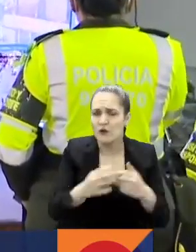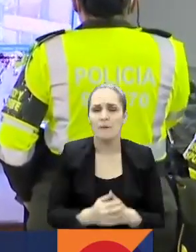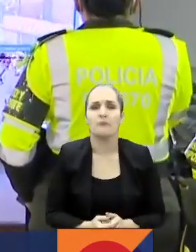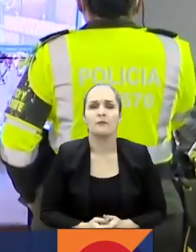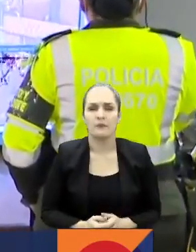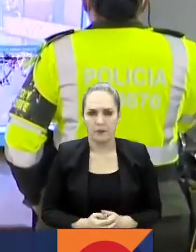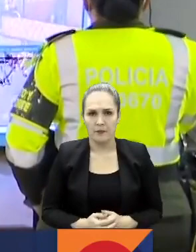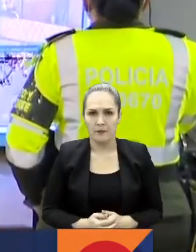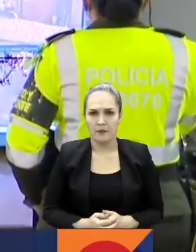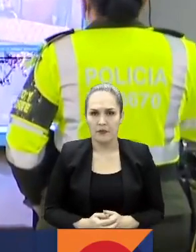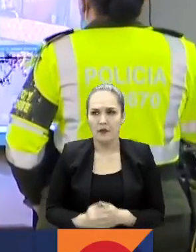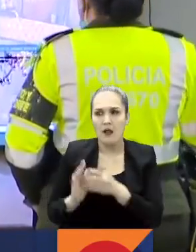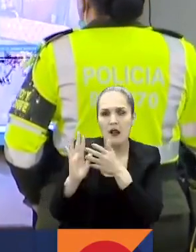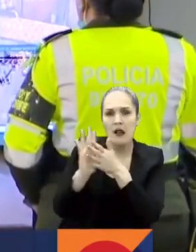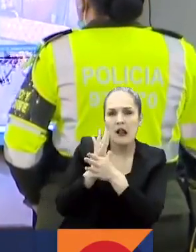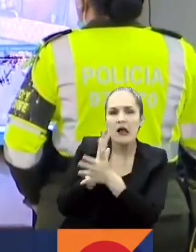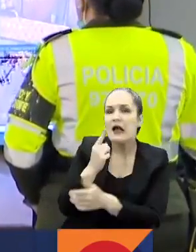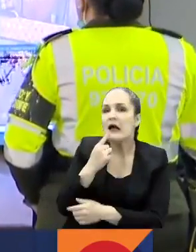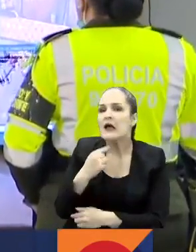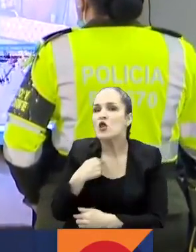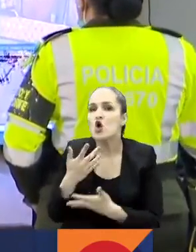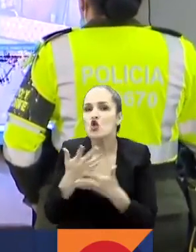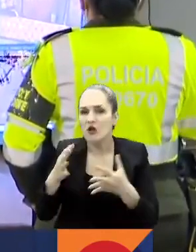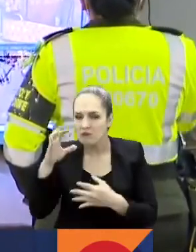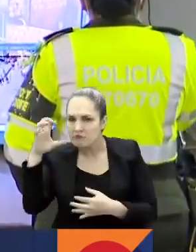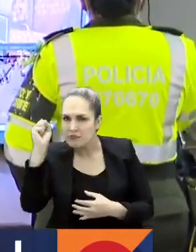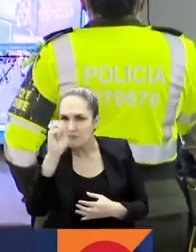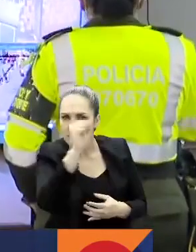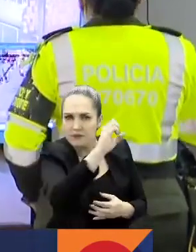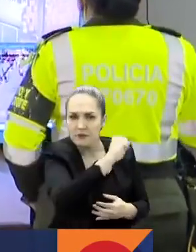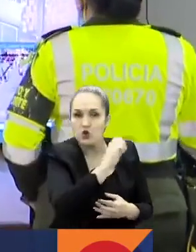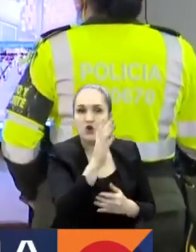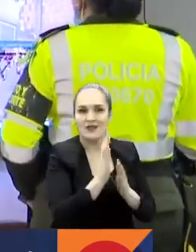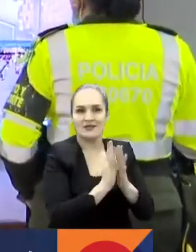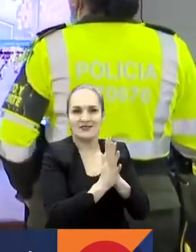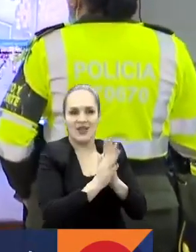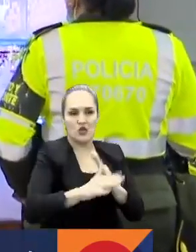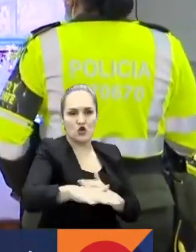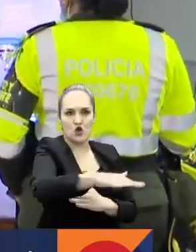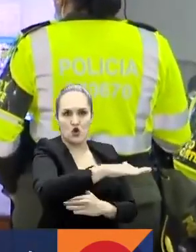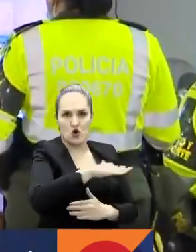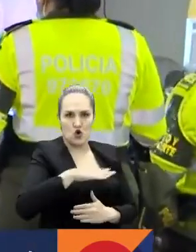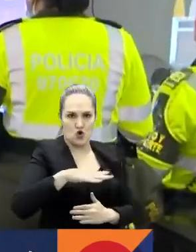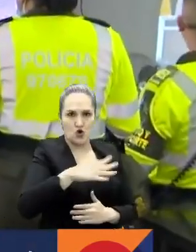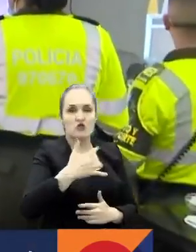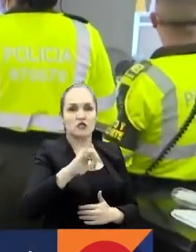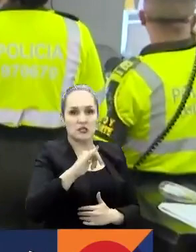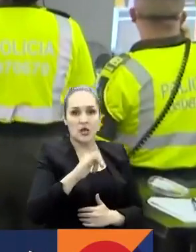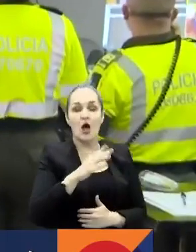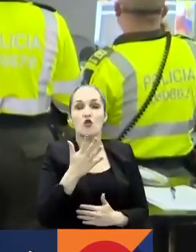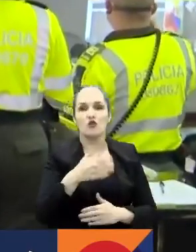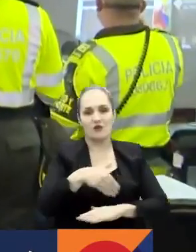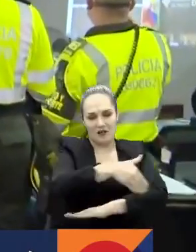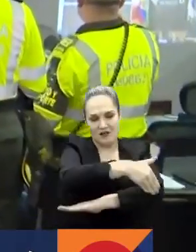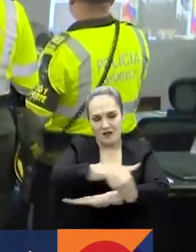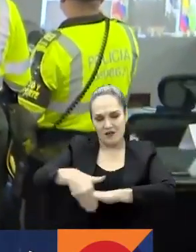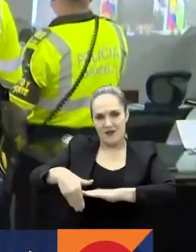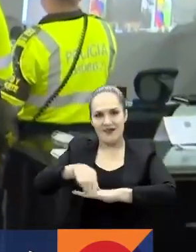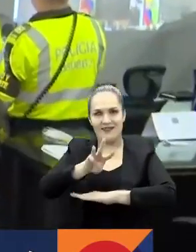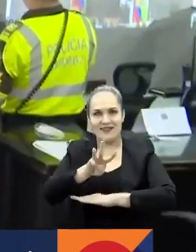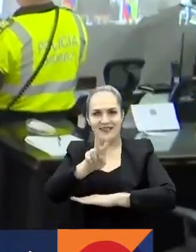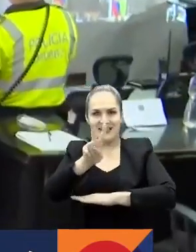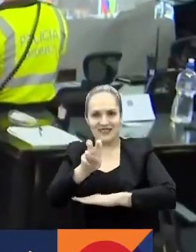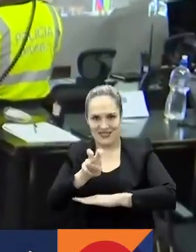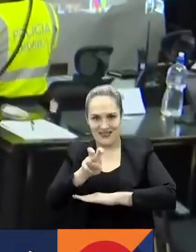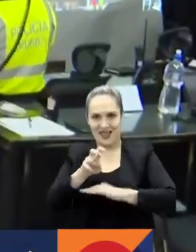que especialmente está cerca del centro de la ciudad, la calle 25 con carrera 37, en la